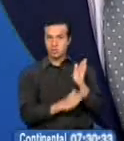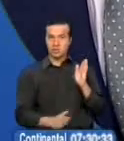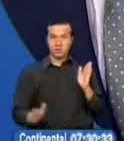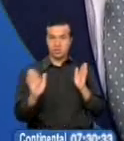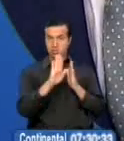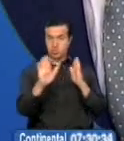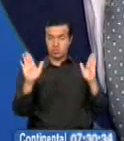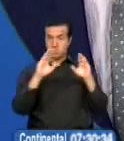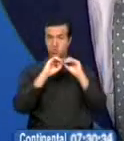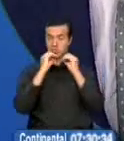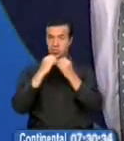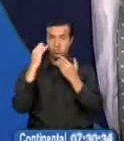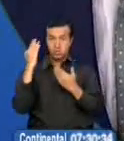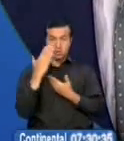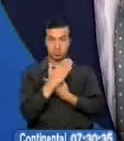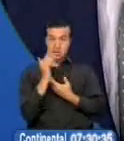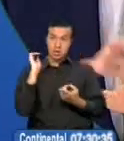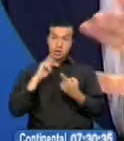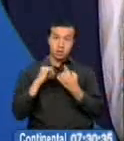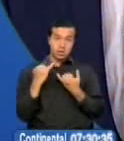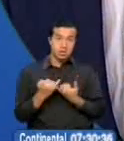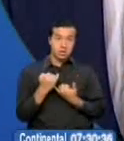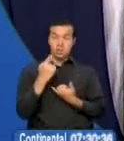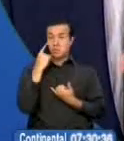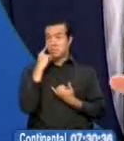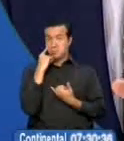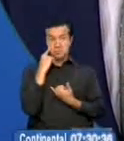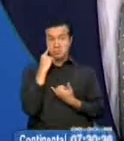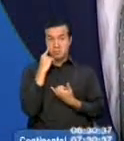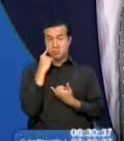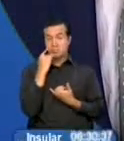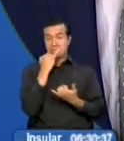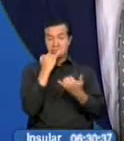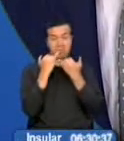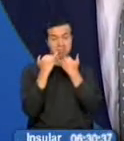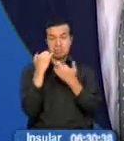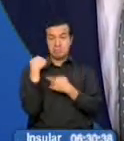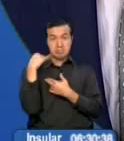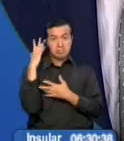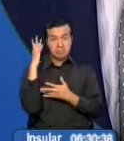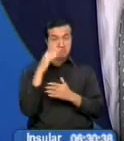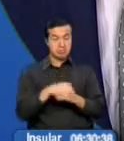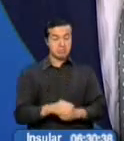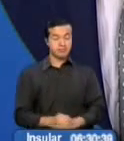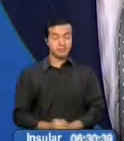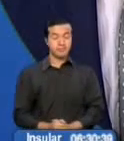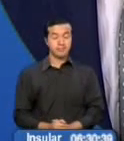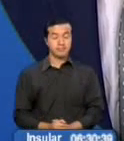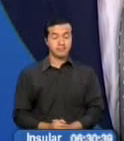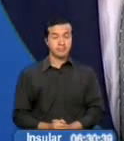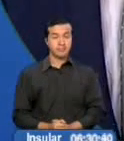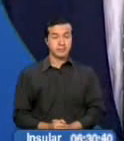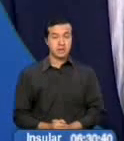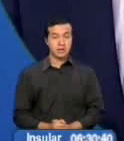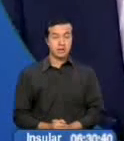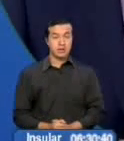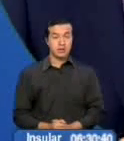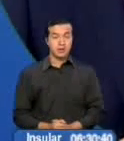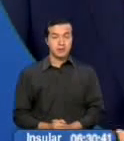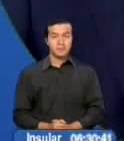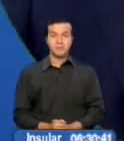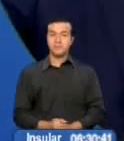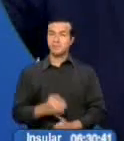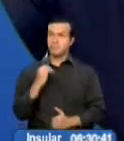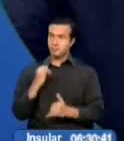mismas organizaciones políticas que hasta el día de hoy han demostrado tremenda irresponsabilidad. Bueno, yo creo que la parte final de